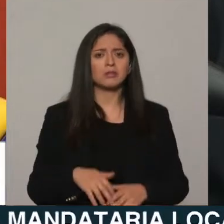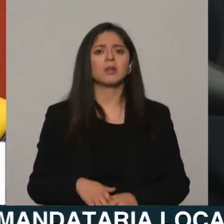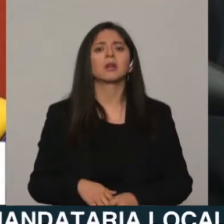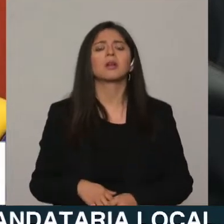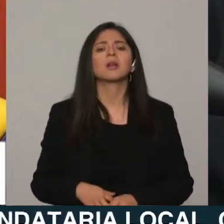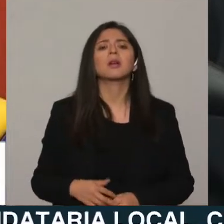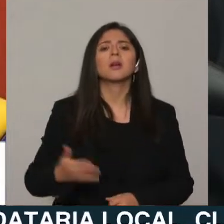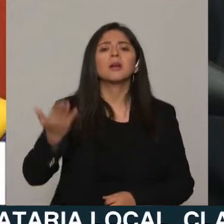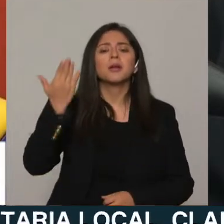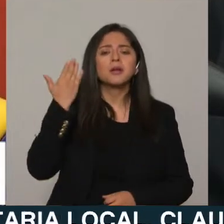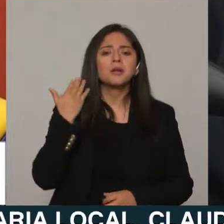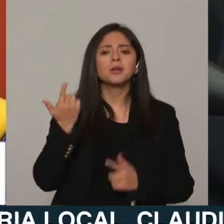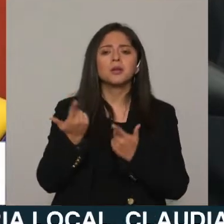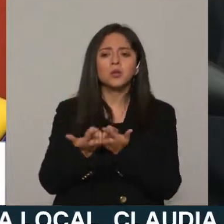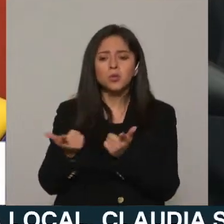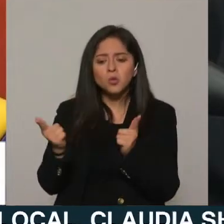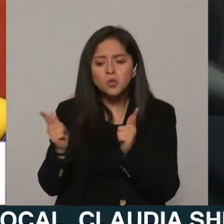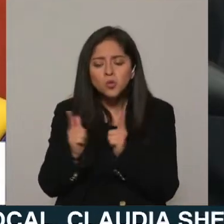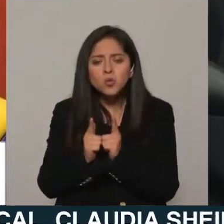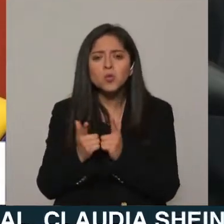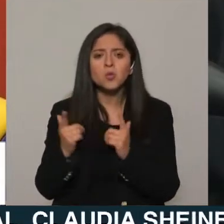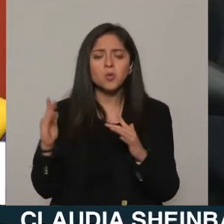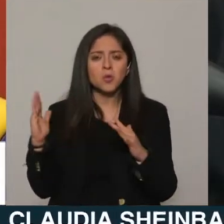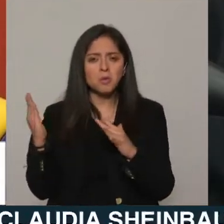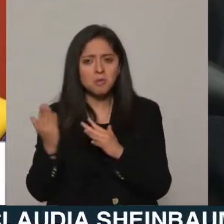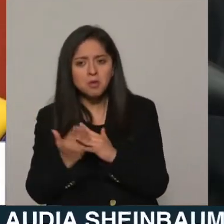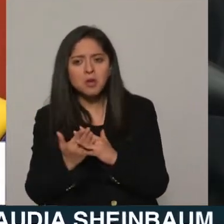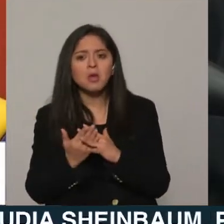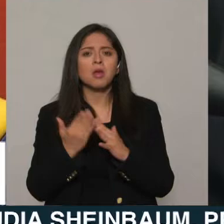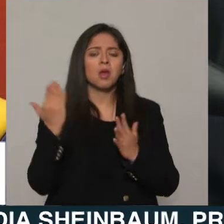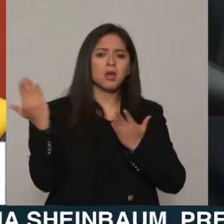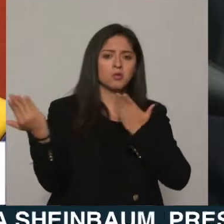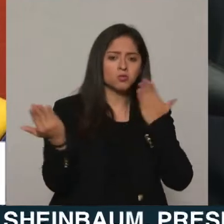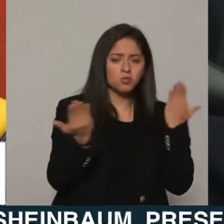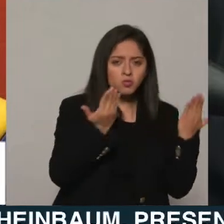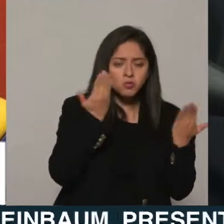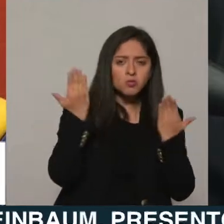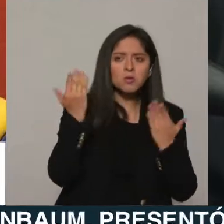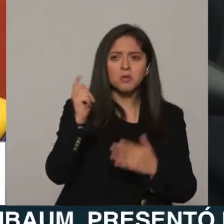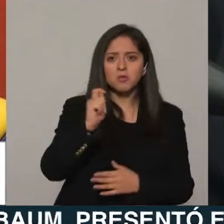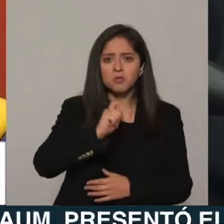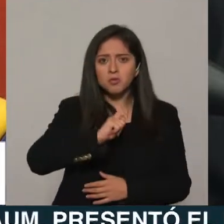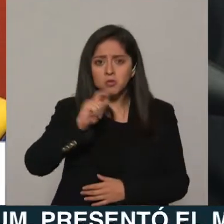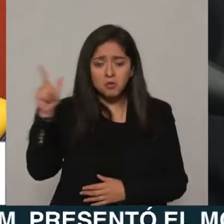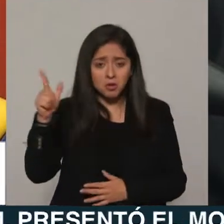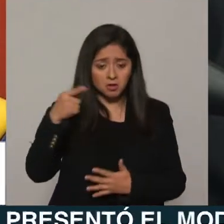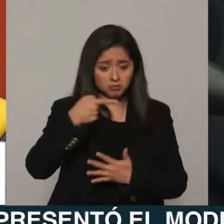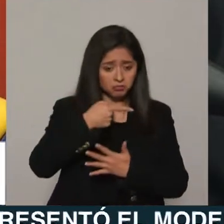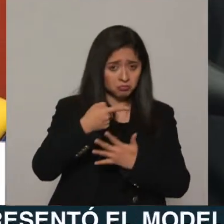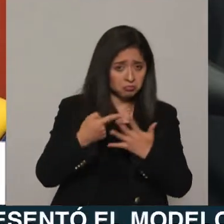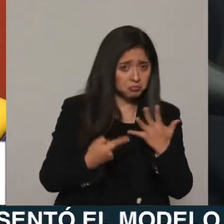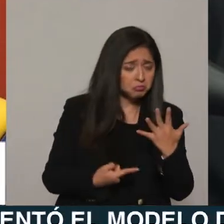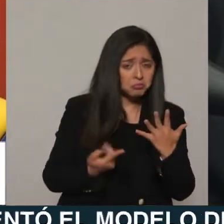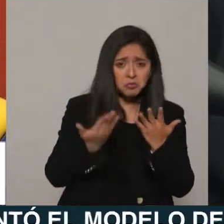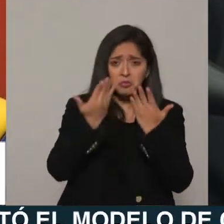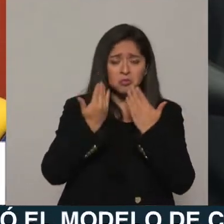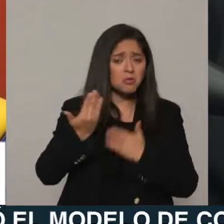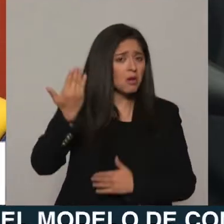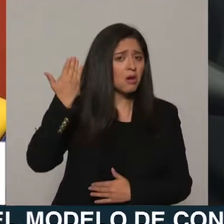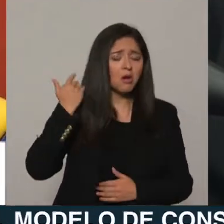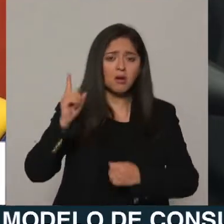clase media, estudiados, profesionistas, y ninguno de ellos tuvo ningún